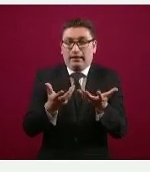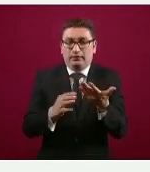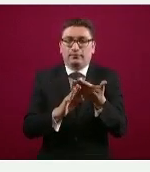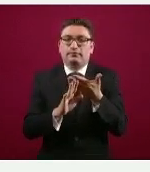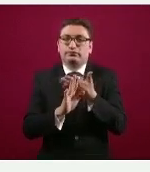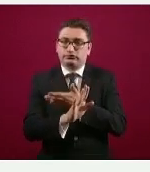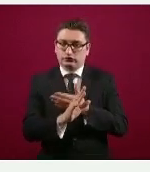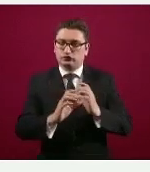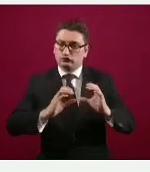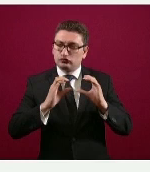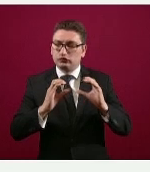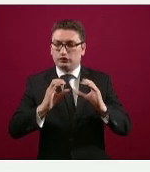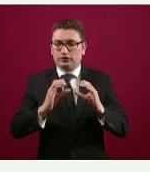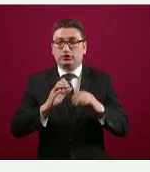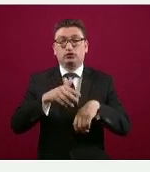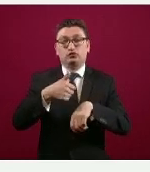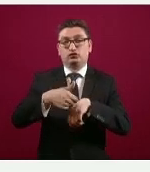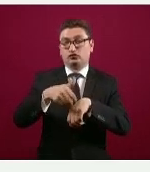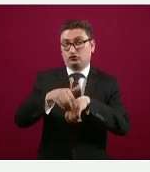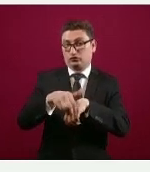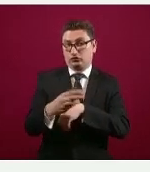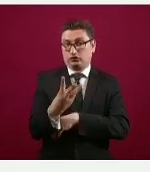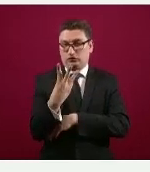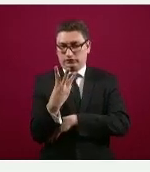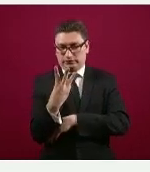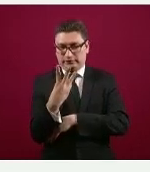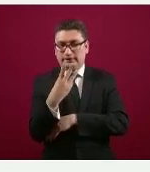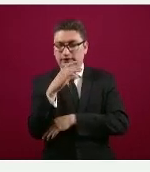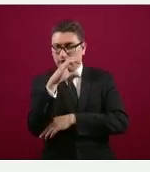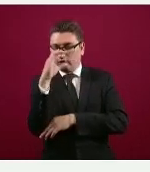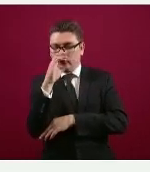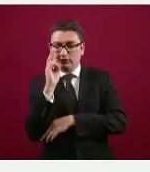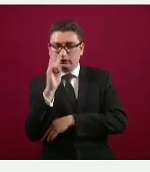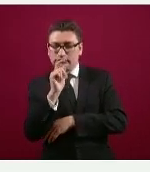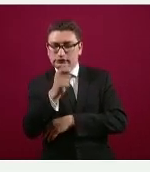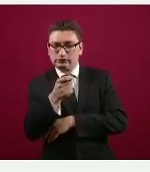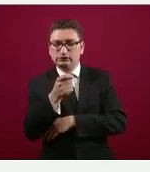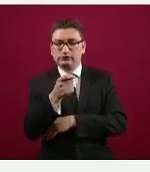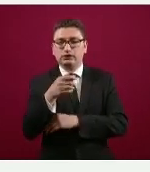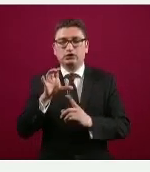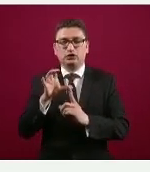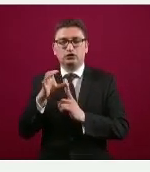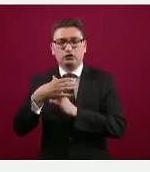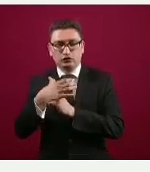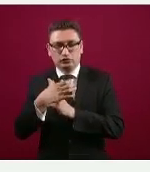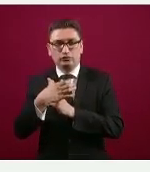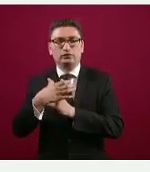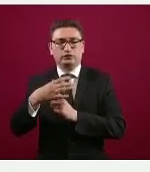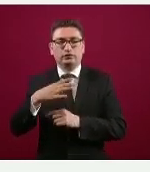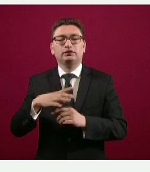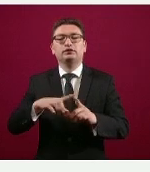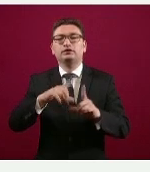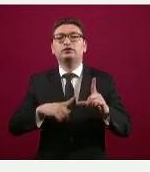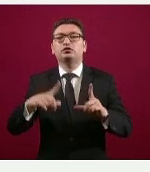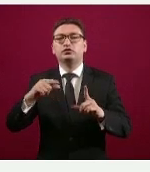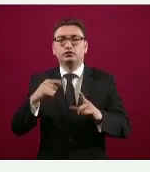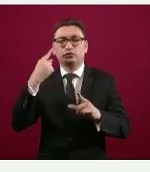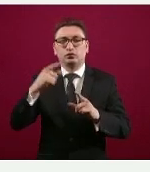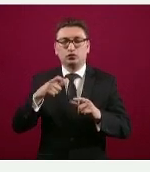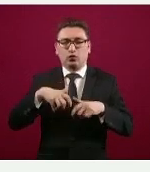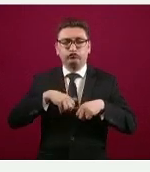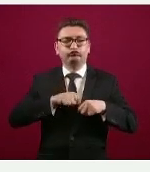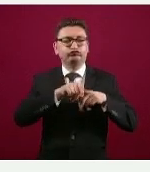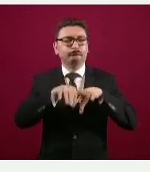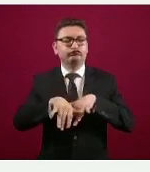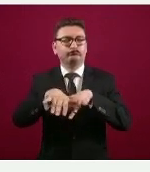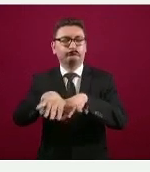quisiera destacar en el número 3, la primera fotografía, es el Comité Nacional de Grandes Presas, que se transmite desde